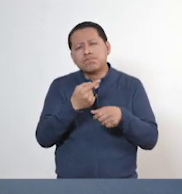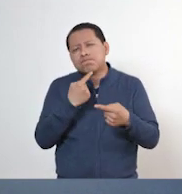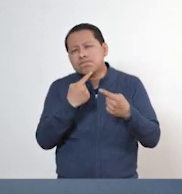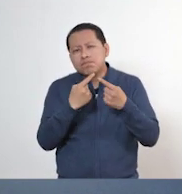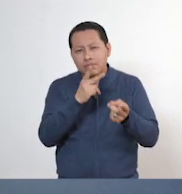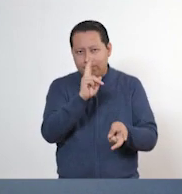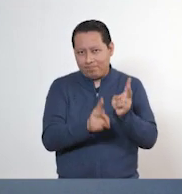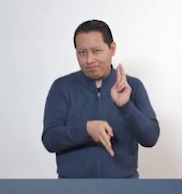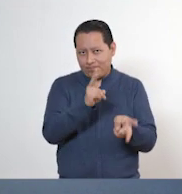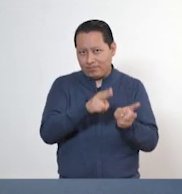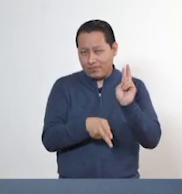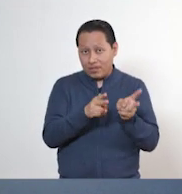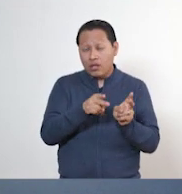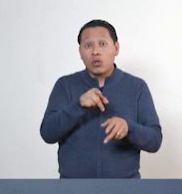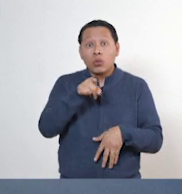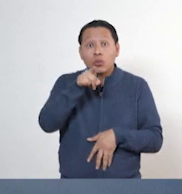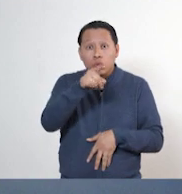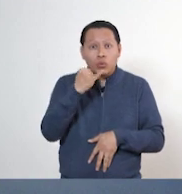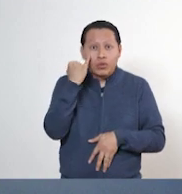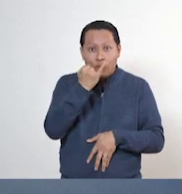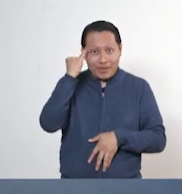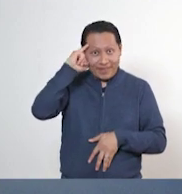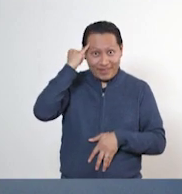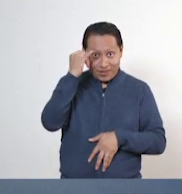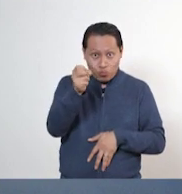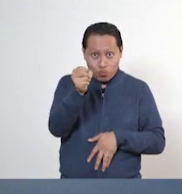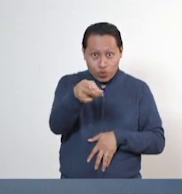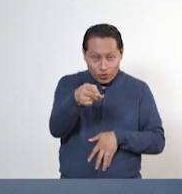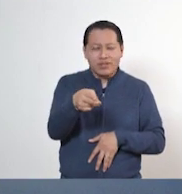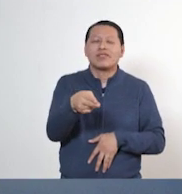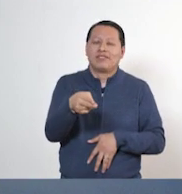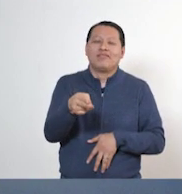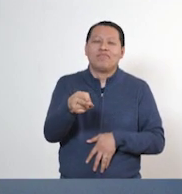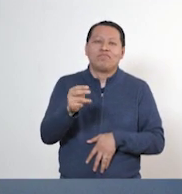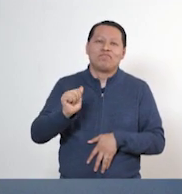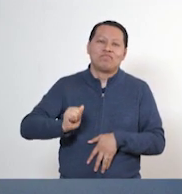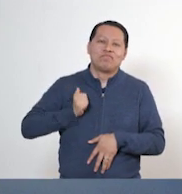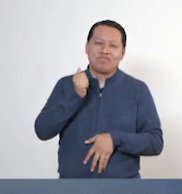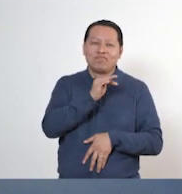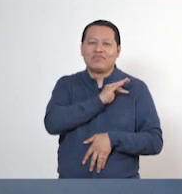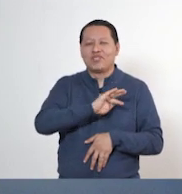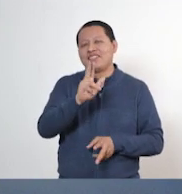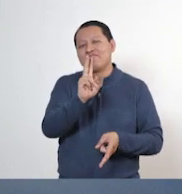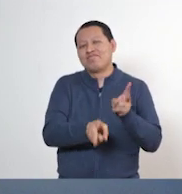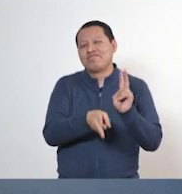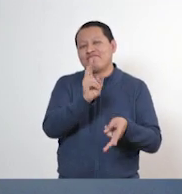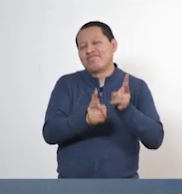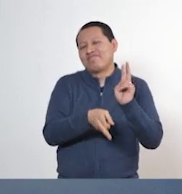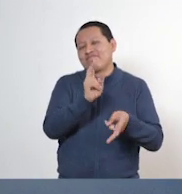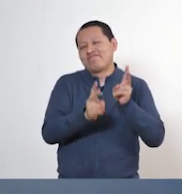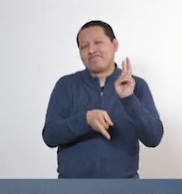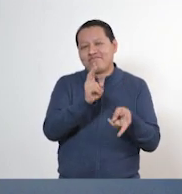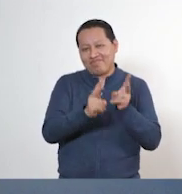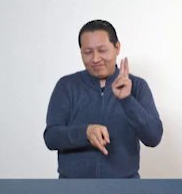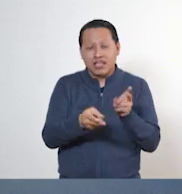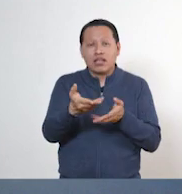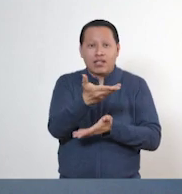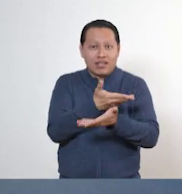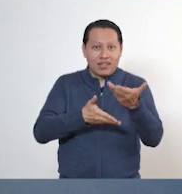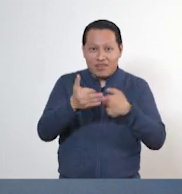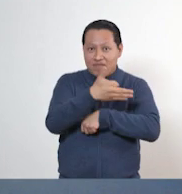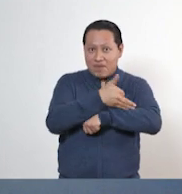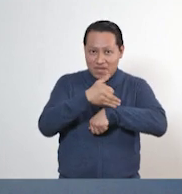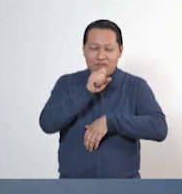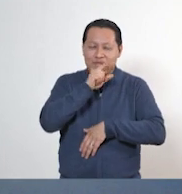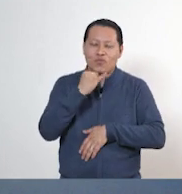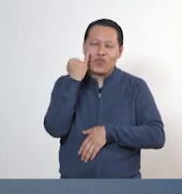la fortuna de hablar una lengua indígena, aprovecha también este momento para practicarla y platica con tu familia en tu lengua